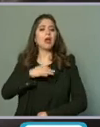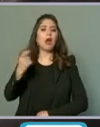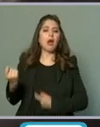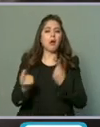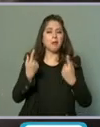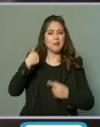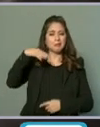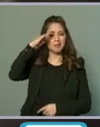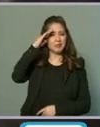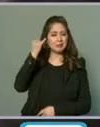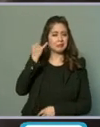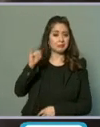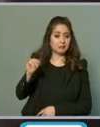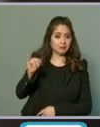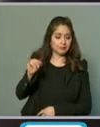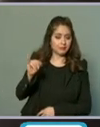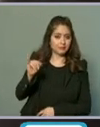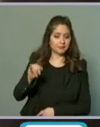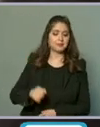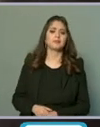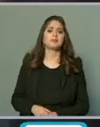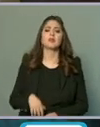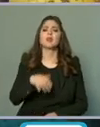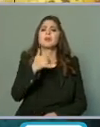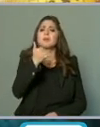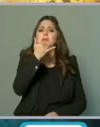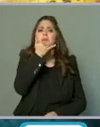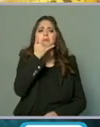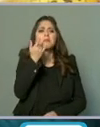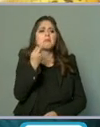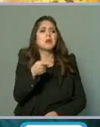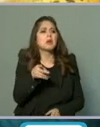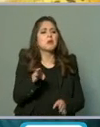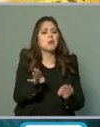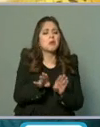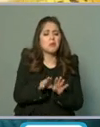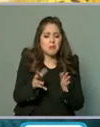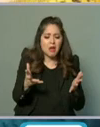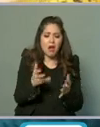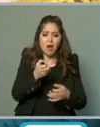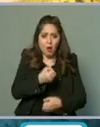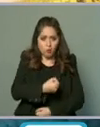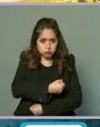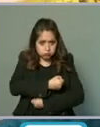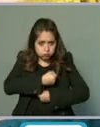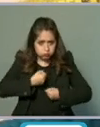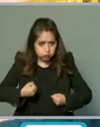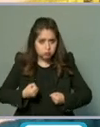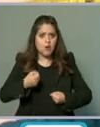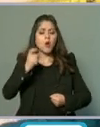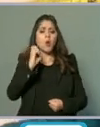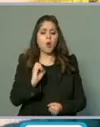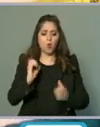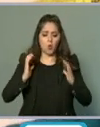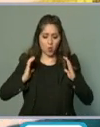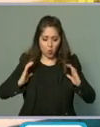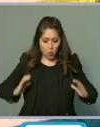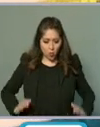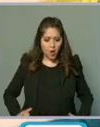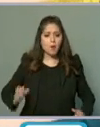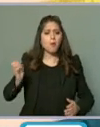la diferencia entre si la obesidad es una parte física o fisiológica y en esta parte